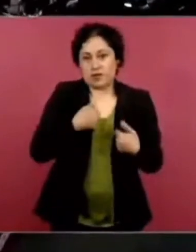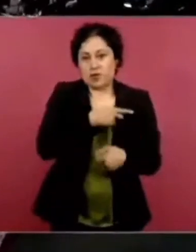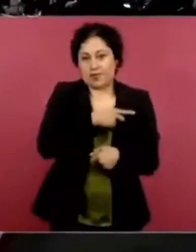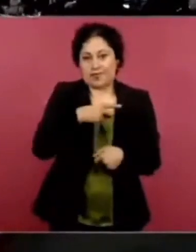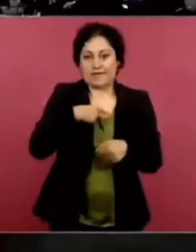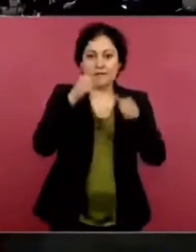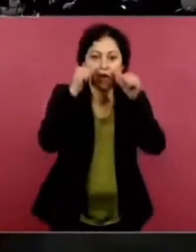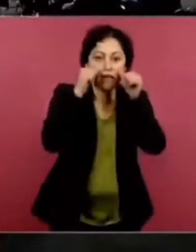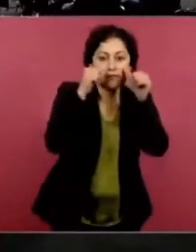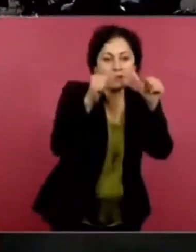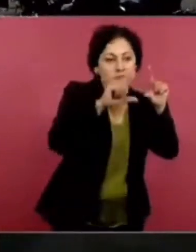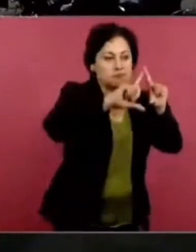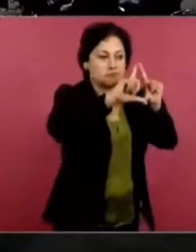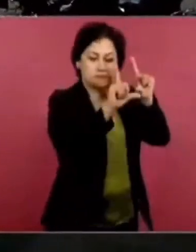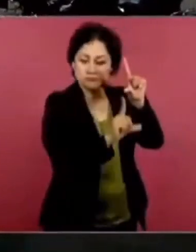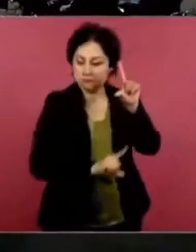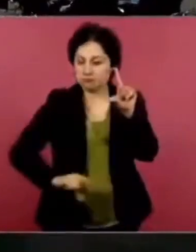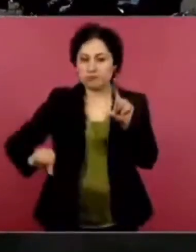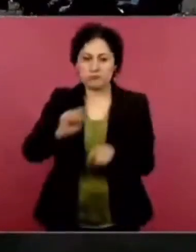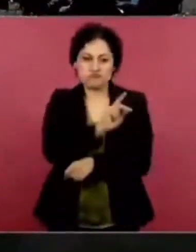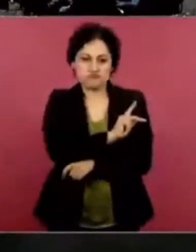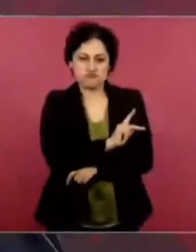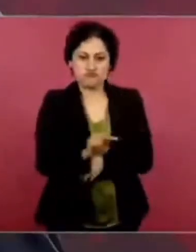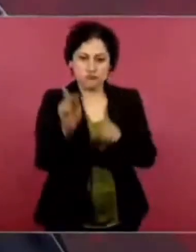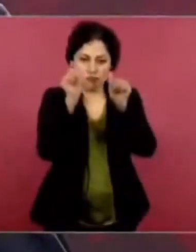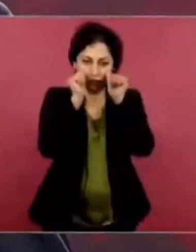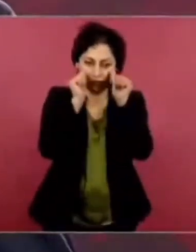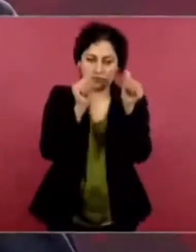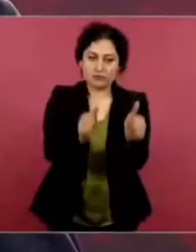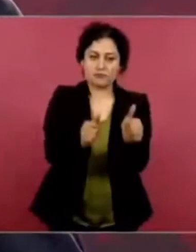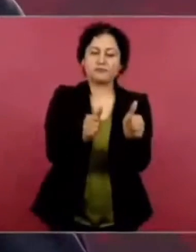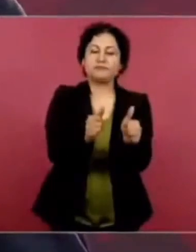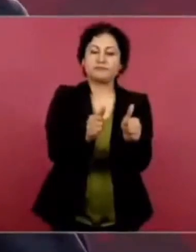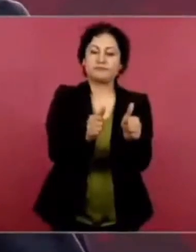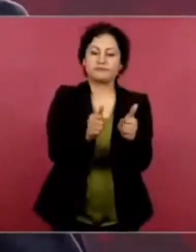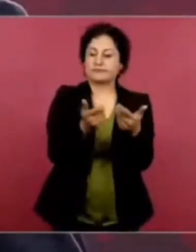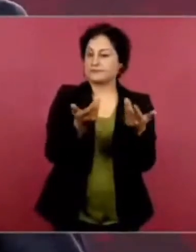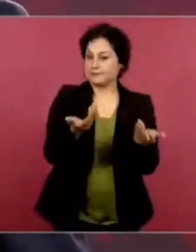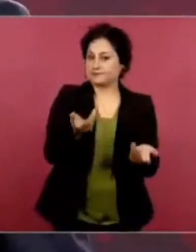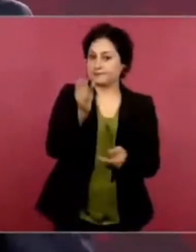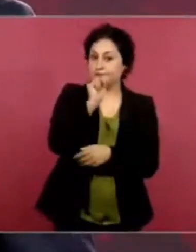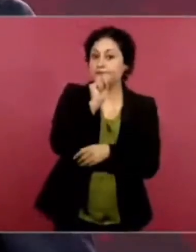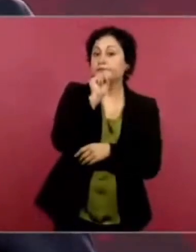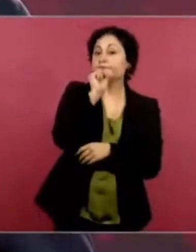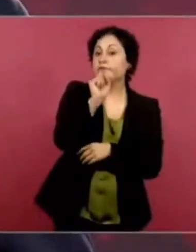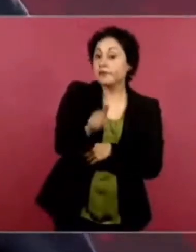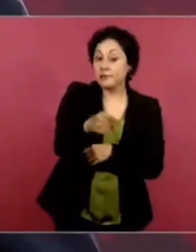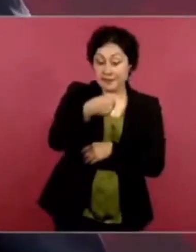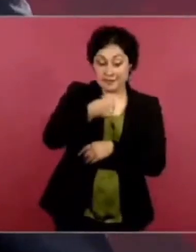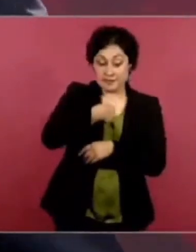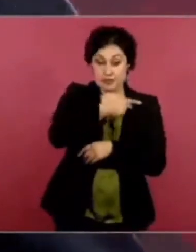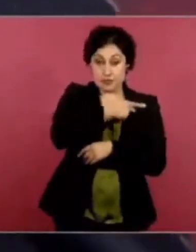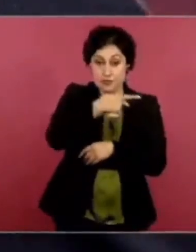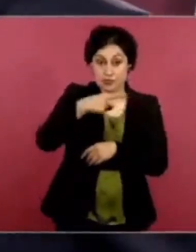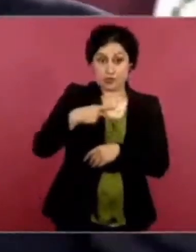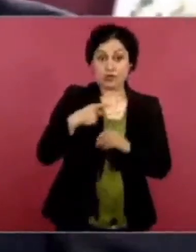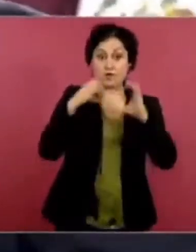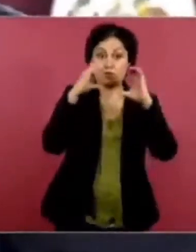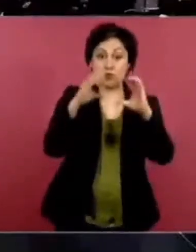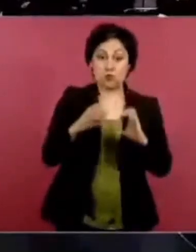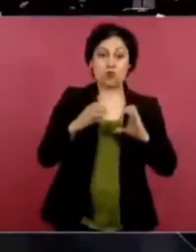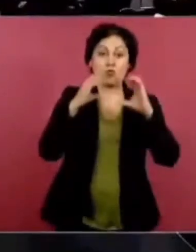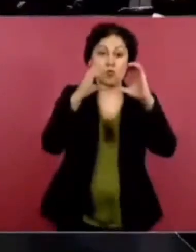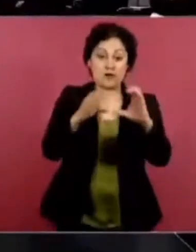todos y cuidar que no se utilicen bienes,